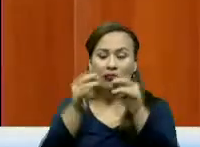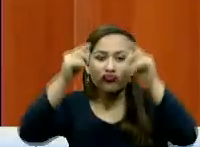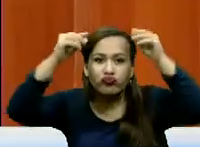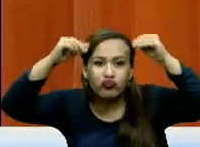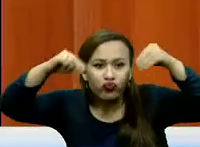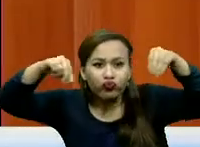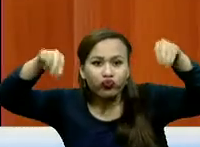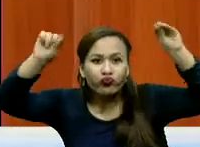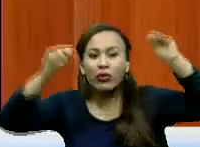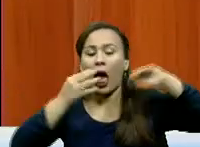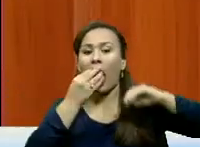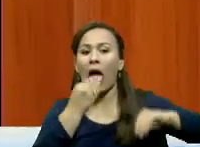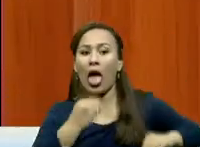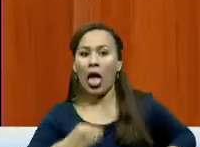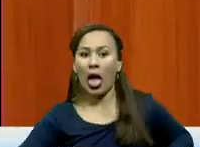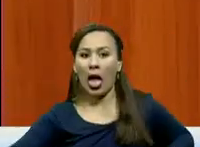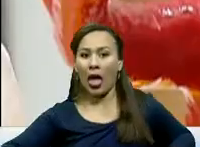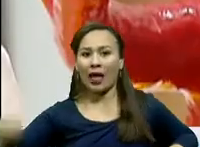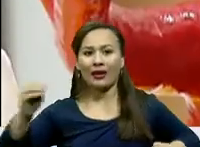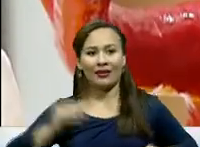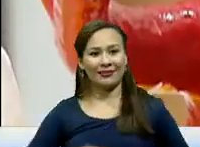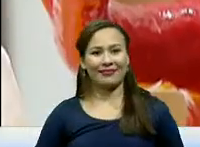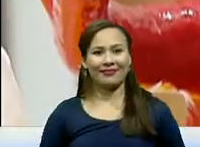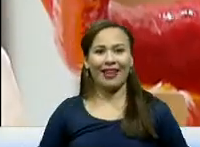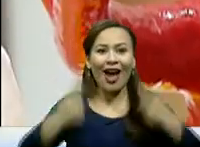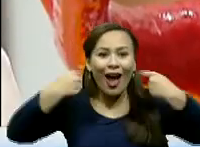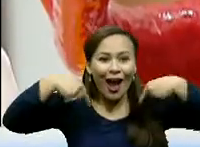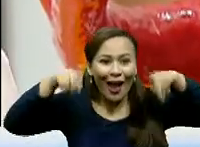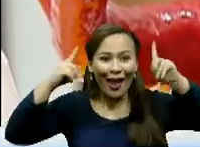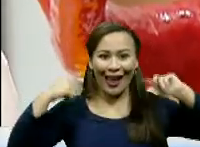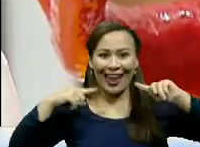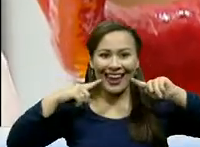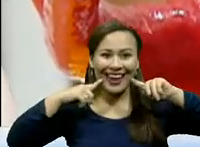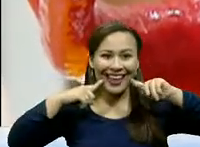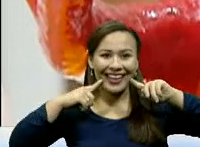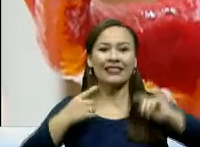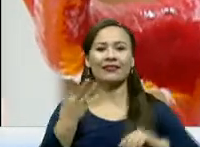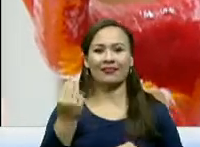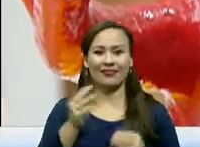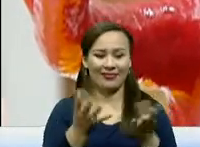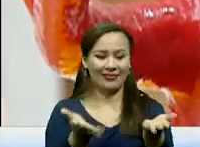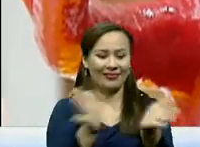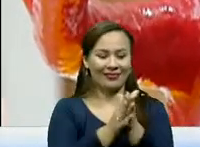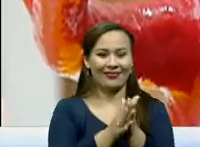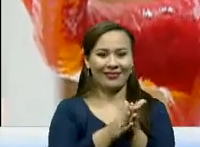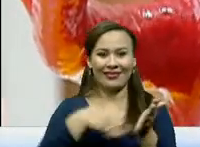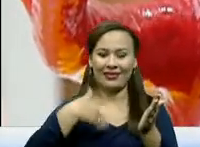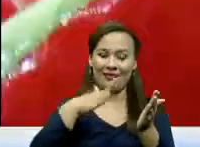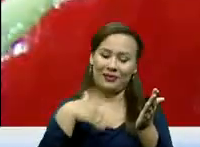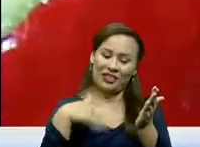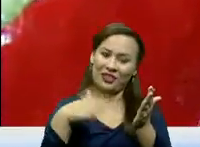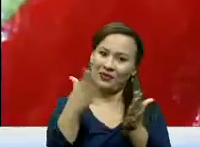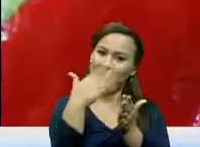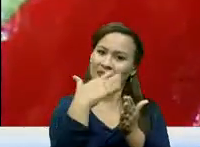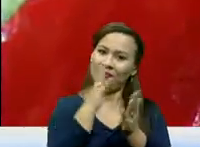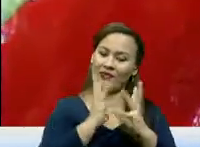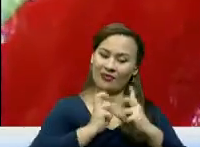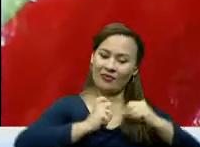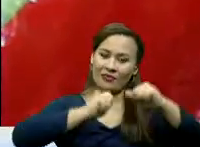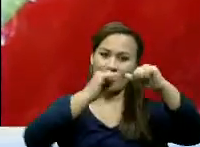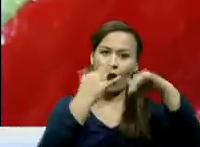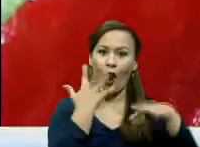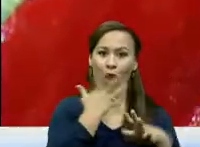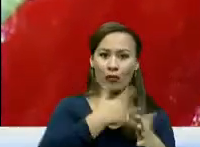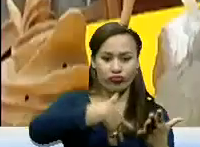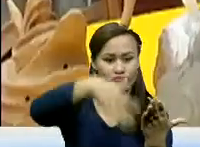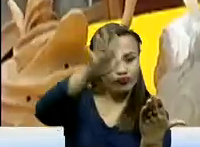cuernos, lenguas, orejas, para dar una capa final con el papel craft, y está lista para la pintura, con un esmalte que hace que